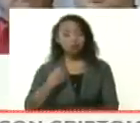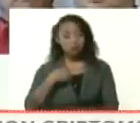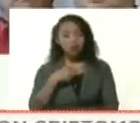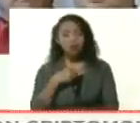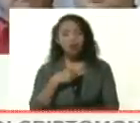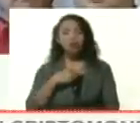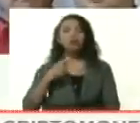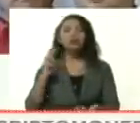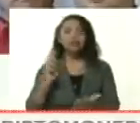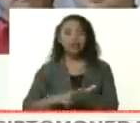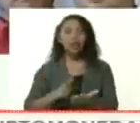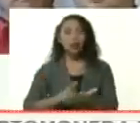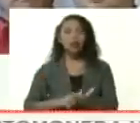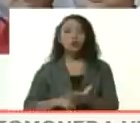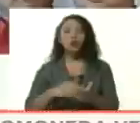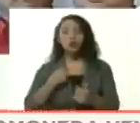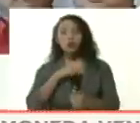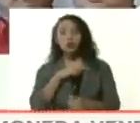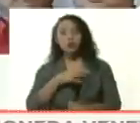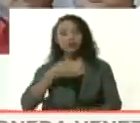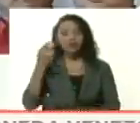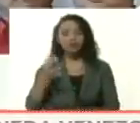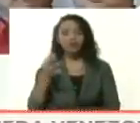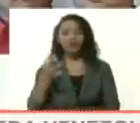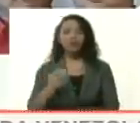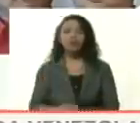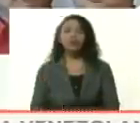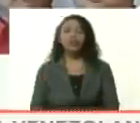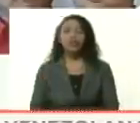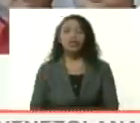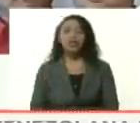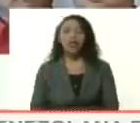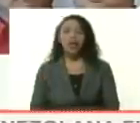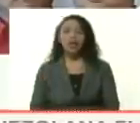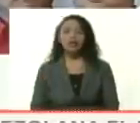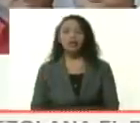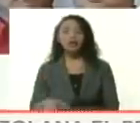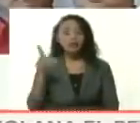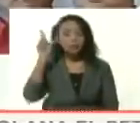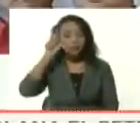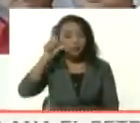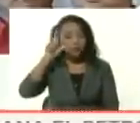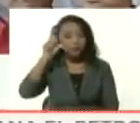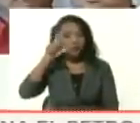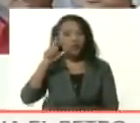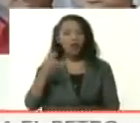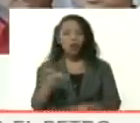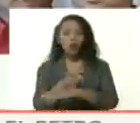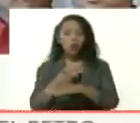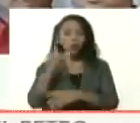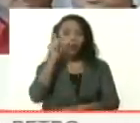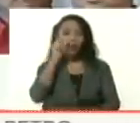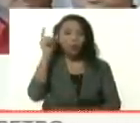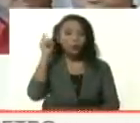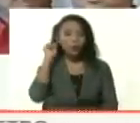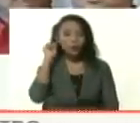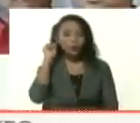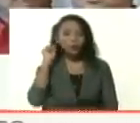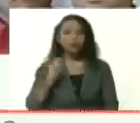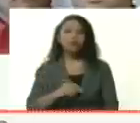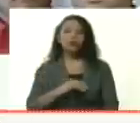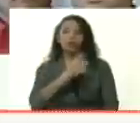y desde aquí de la Dirección Nacional, todo nuestro apoyo, la instrucción a todos los gobernadores, gobernadoras, dirigentes